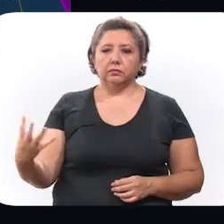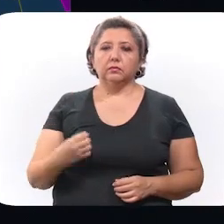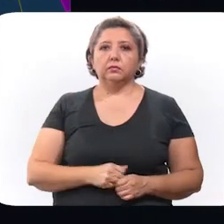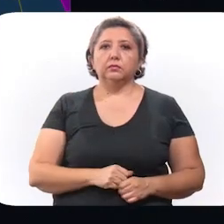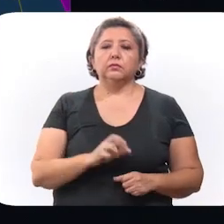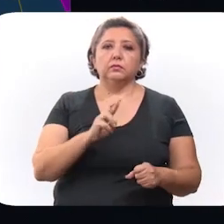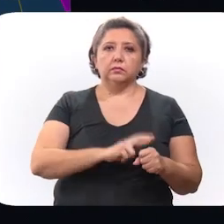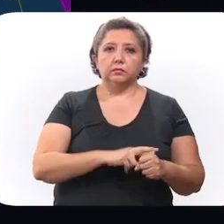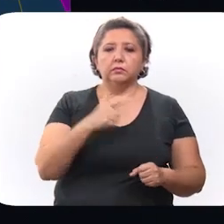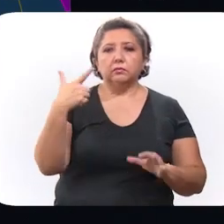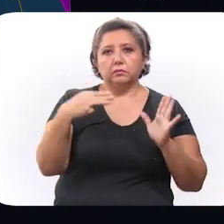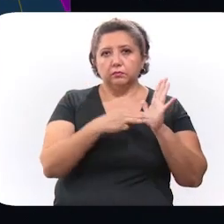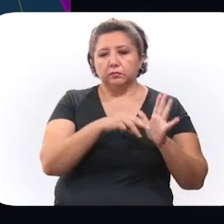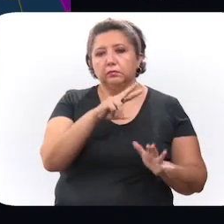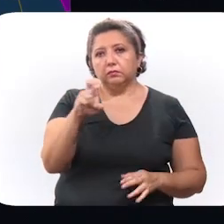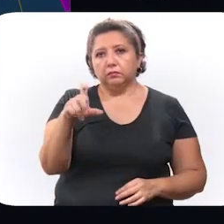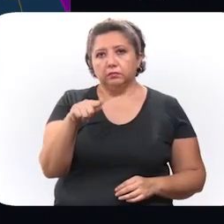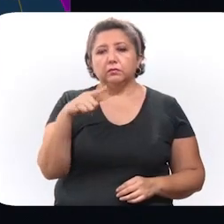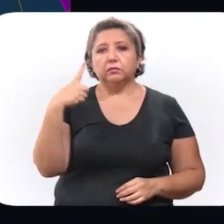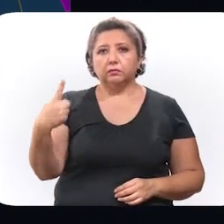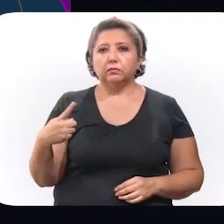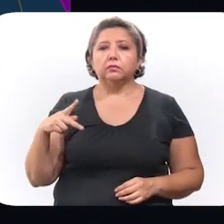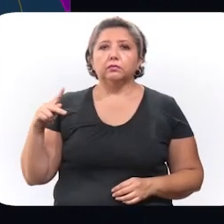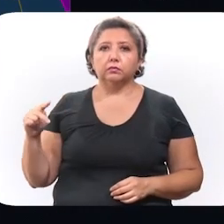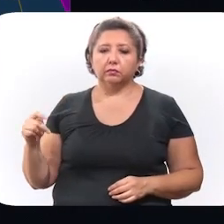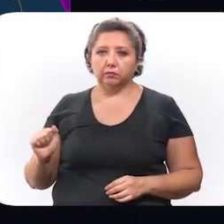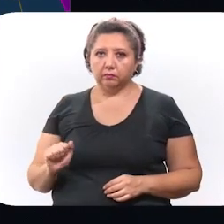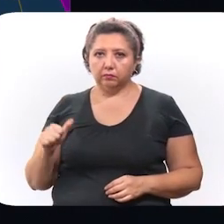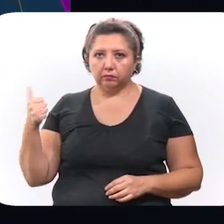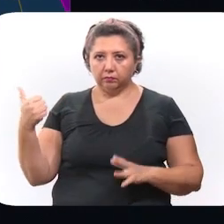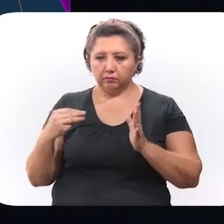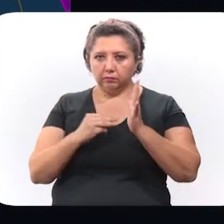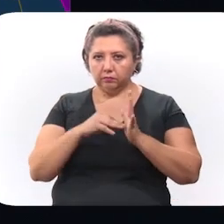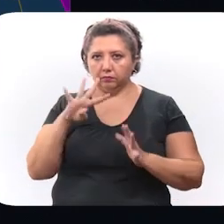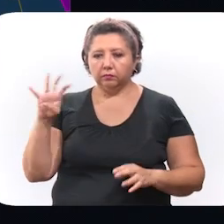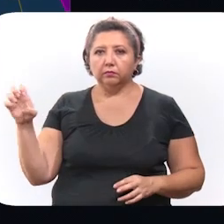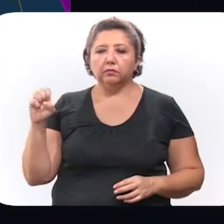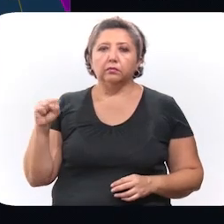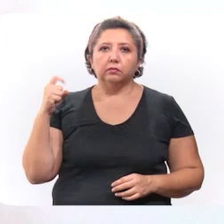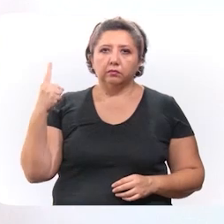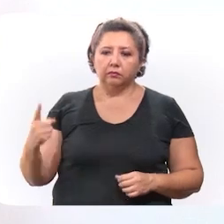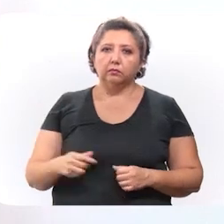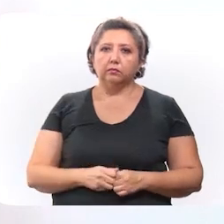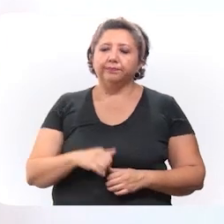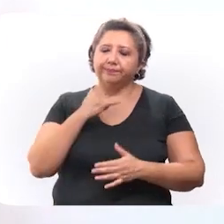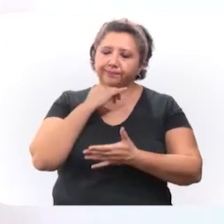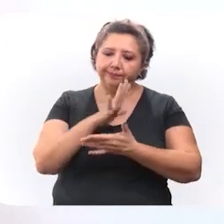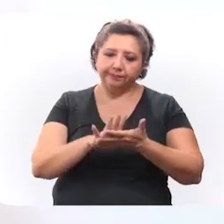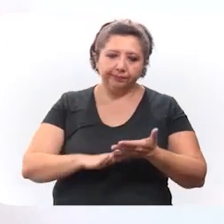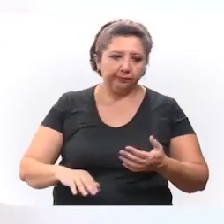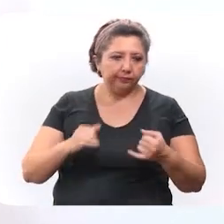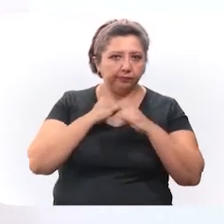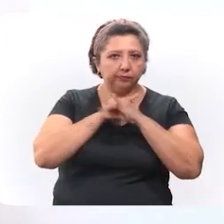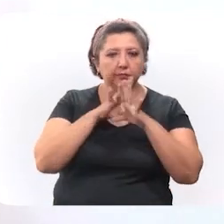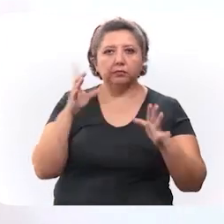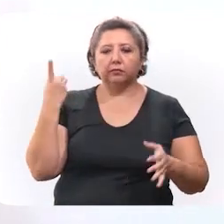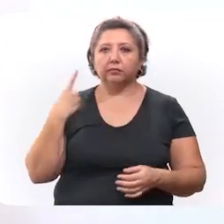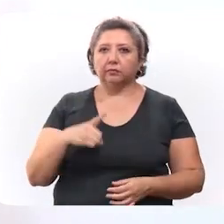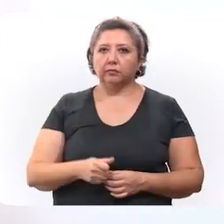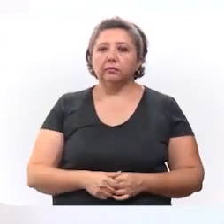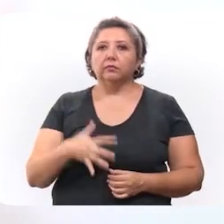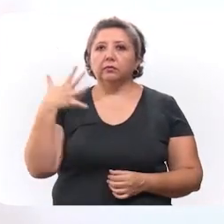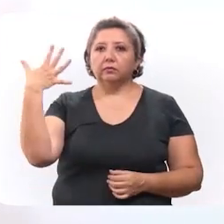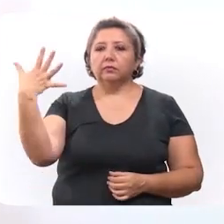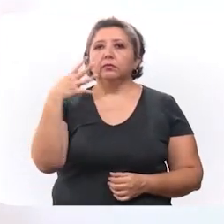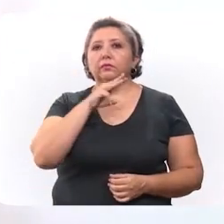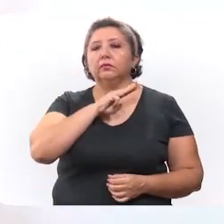en la zona sur, 7.271 y en la zona poniente, 11.461. Lamentablemente en este parte médico informamos